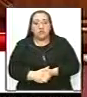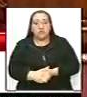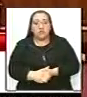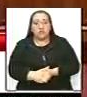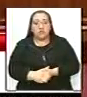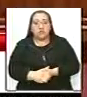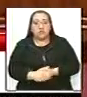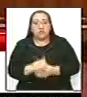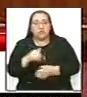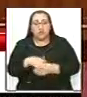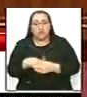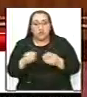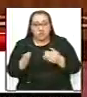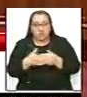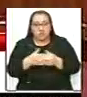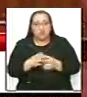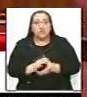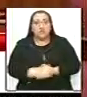Votación cerrada.